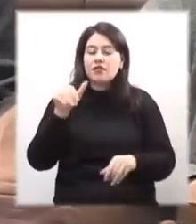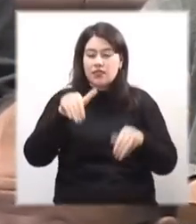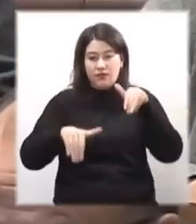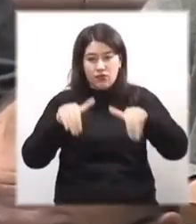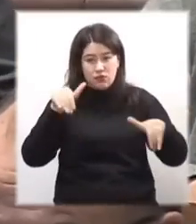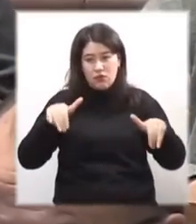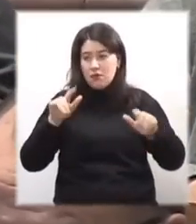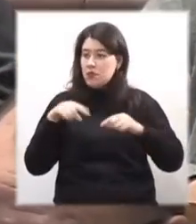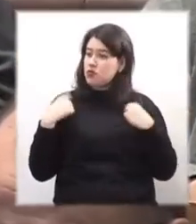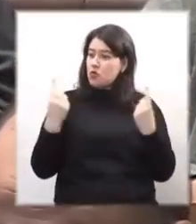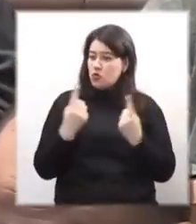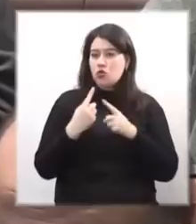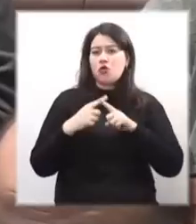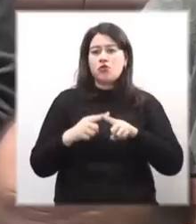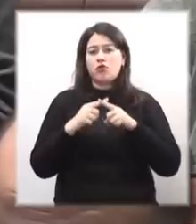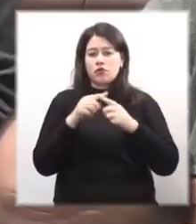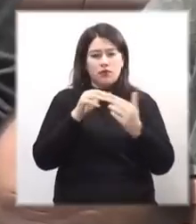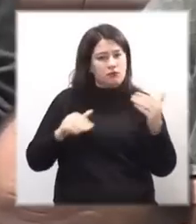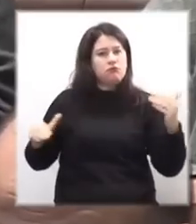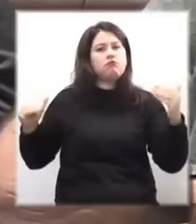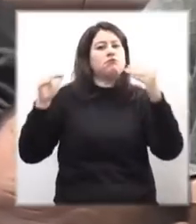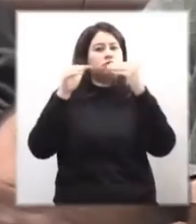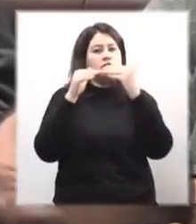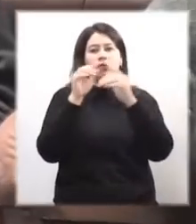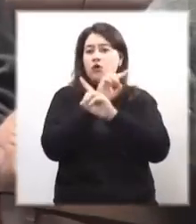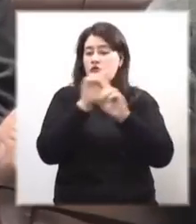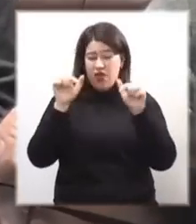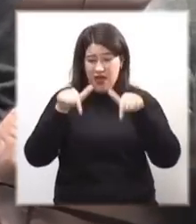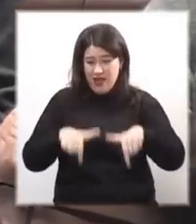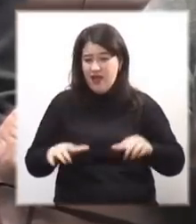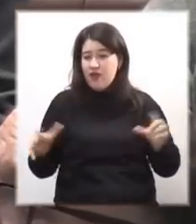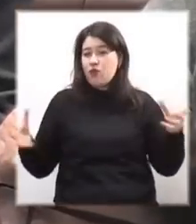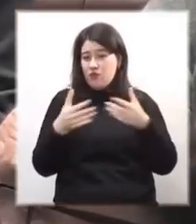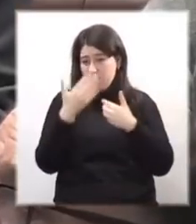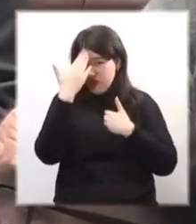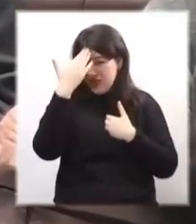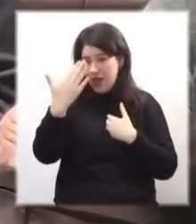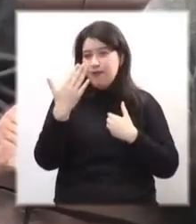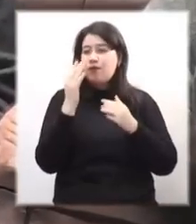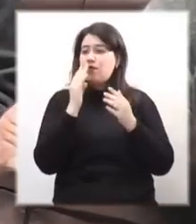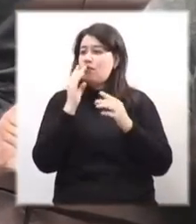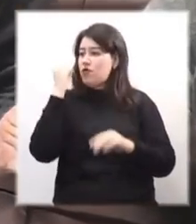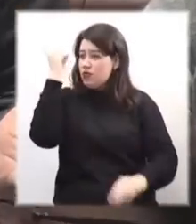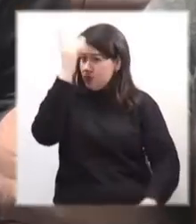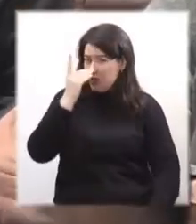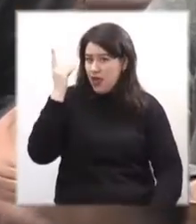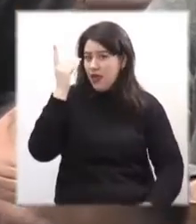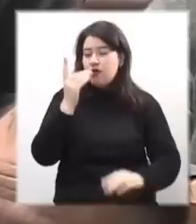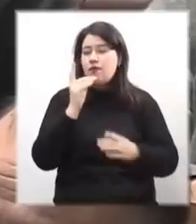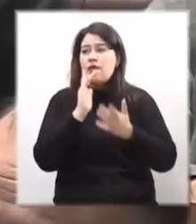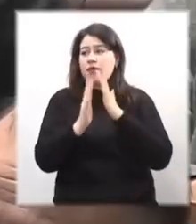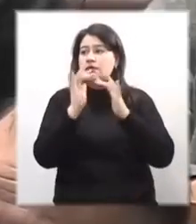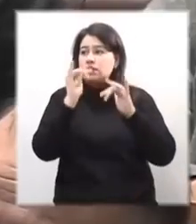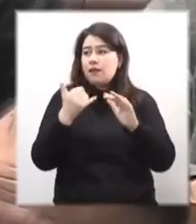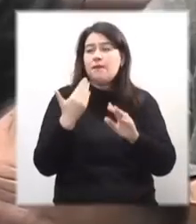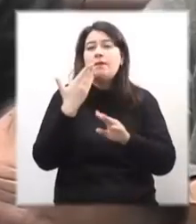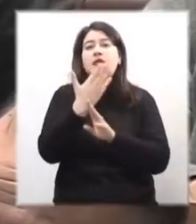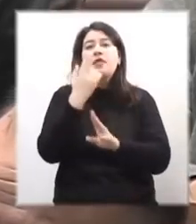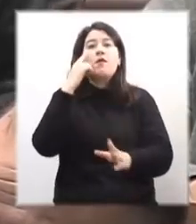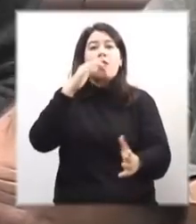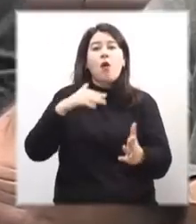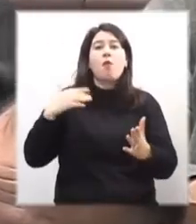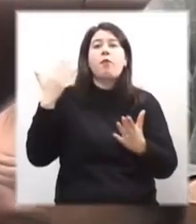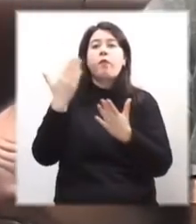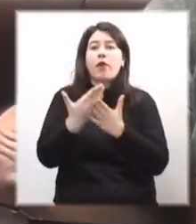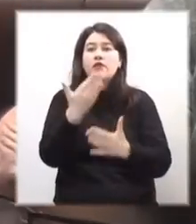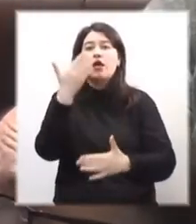nosotros estamos dispuestos a dar una discusión por lo alto, no solo en esta bancada, no solo en el Parlamento, sino cuando se le pide la propuesta,